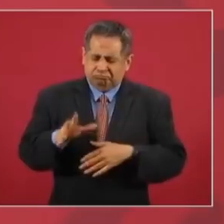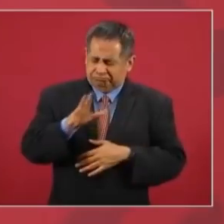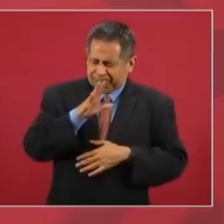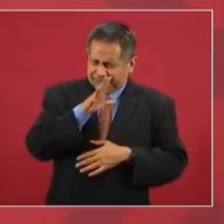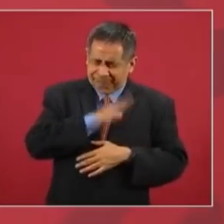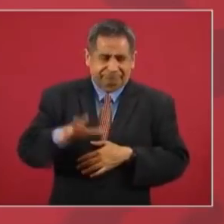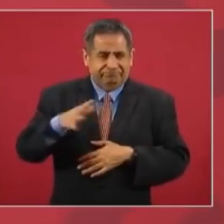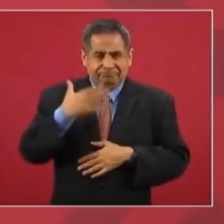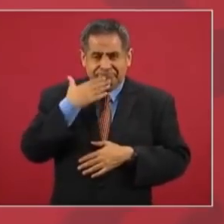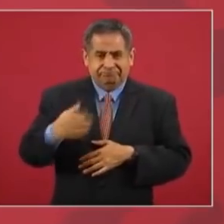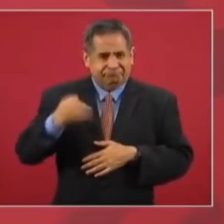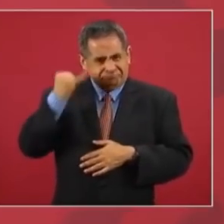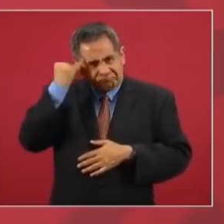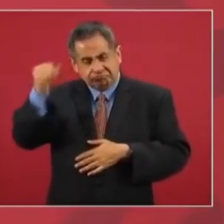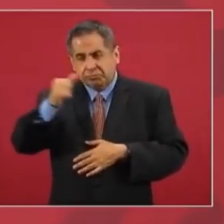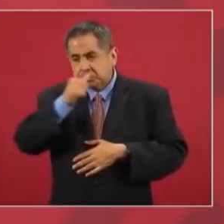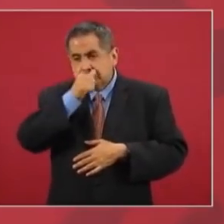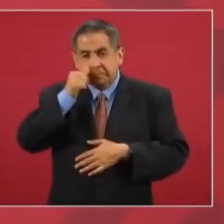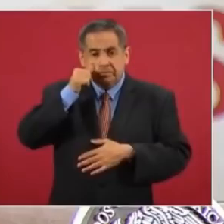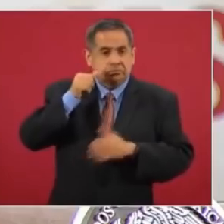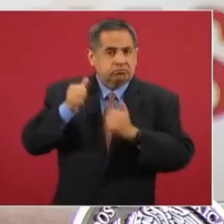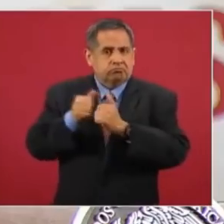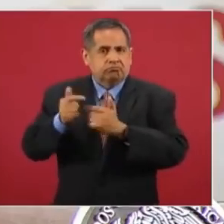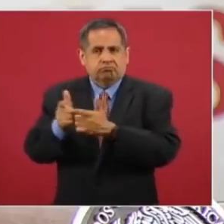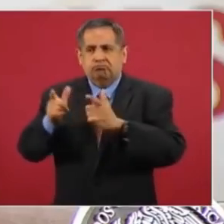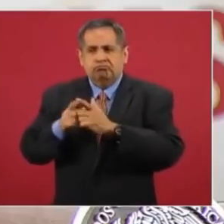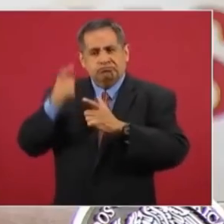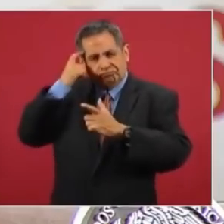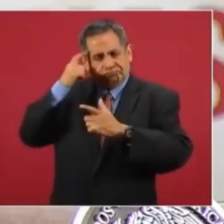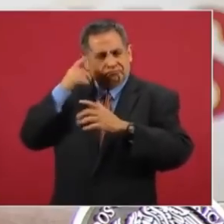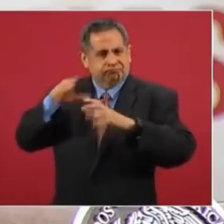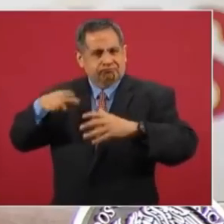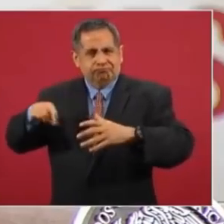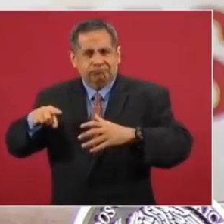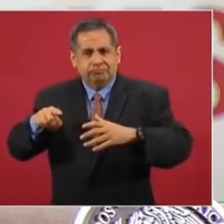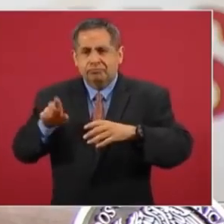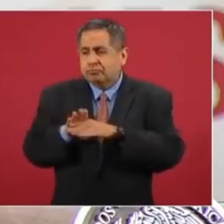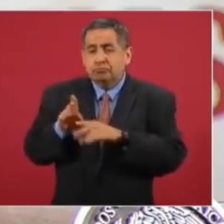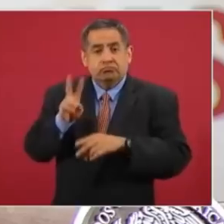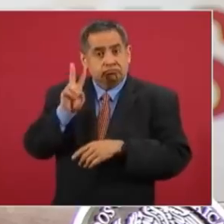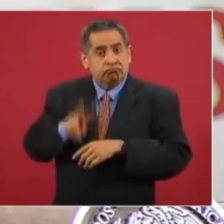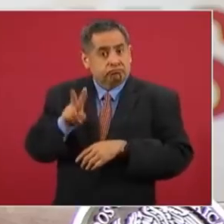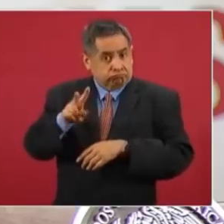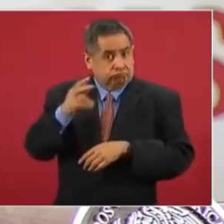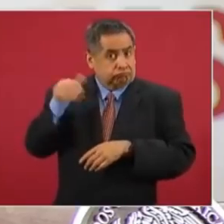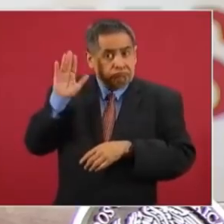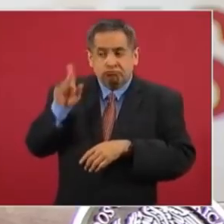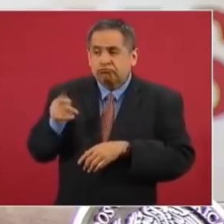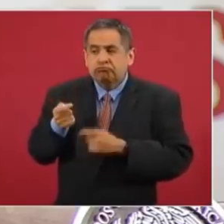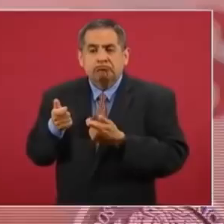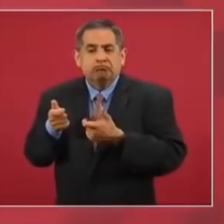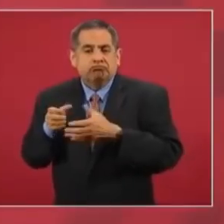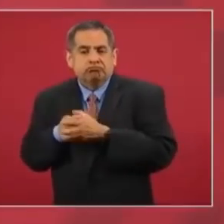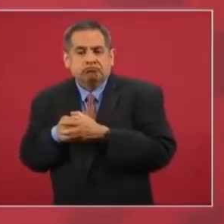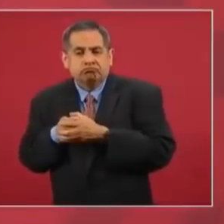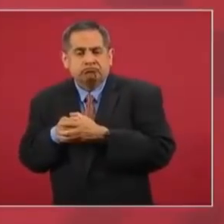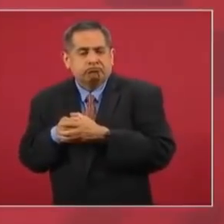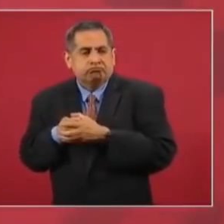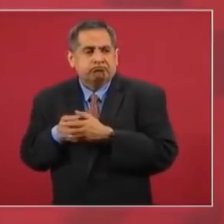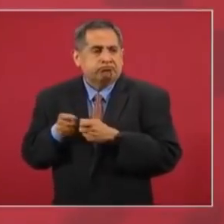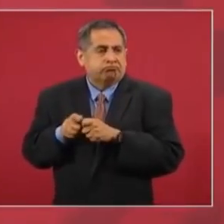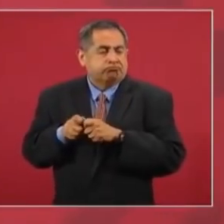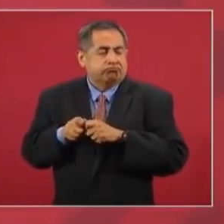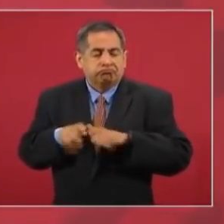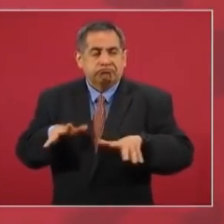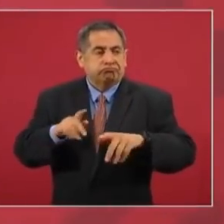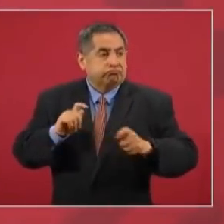magistral de Juárez y de los liberales, porque eran una minoría. Imagínense lo